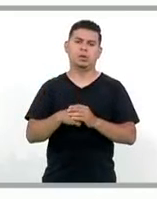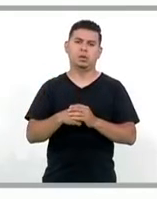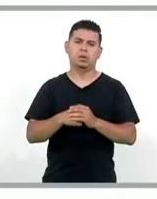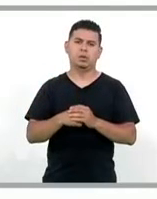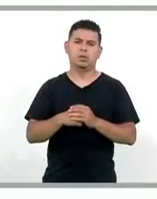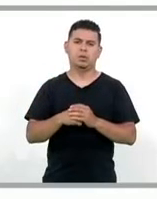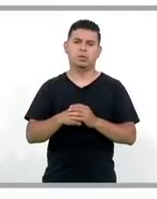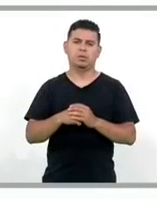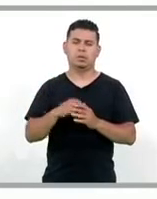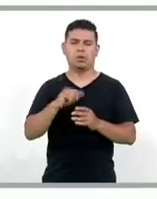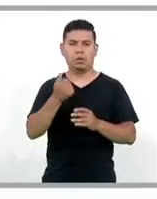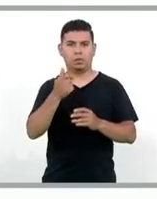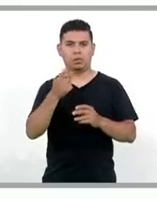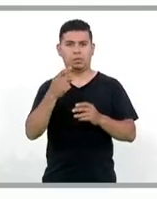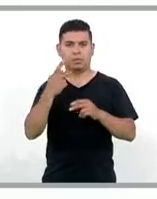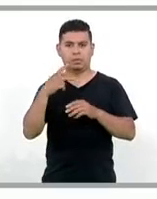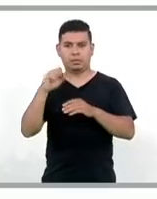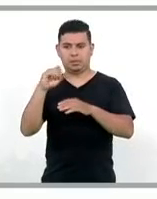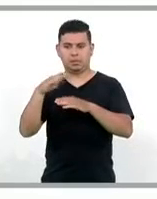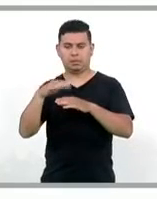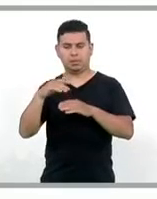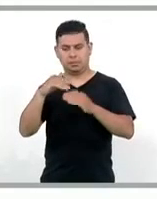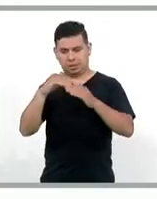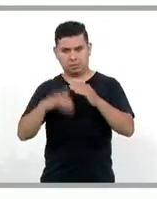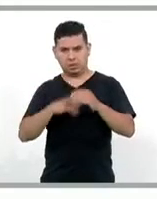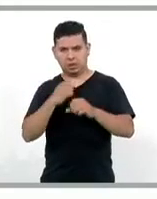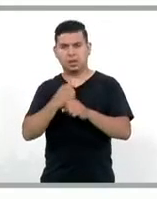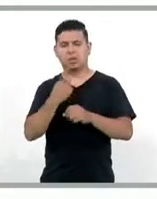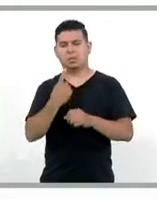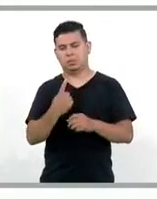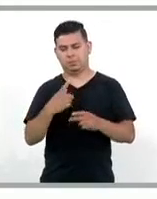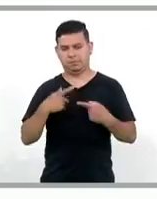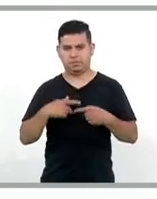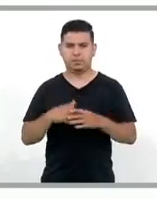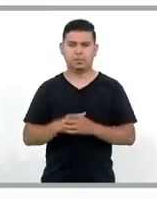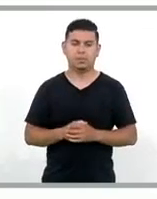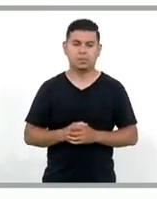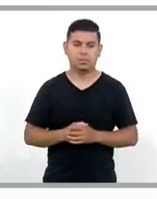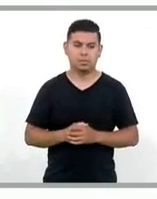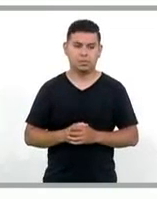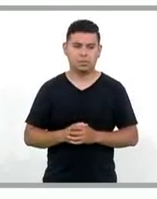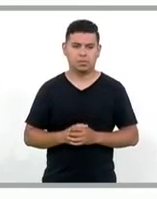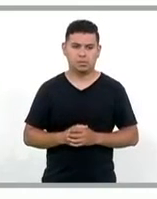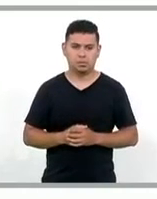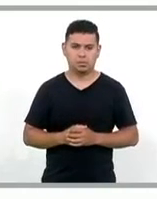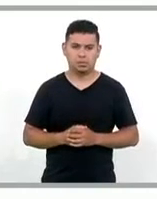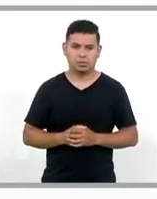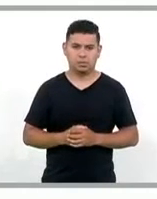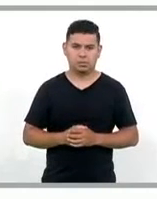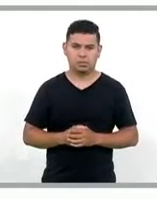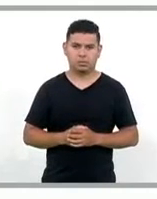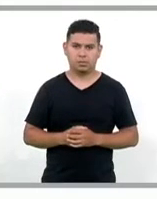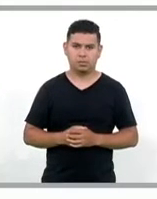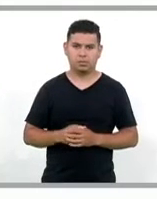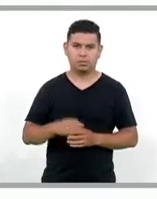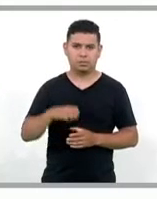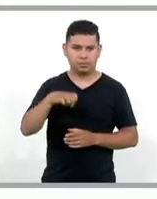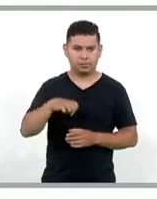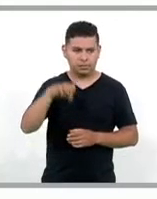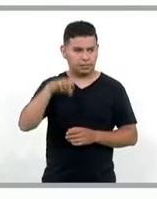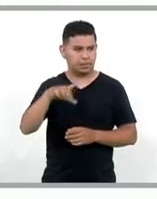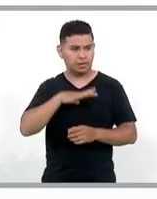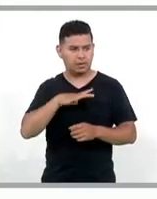44 años de edad en cuestión de defunciones por edad tenemos 13 casos mujeres y